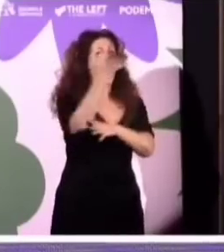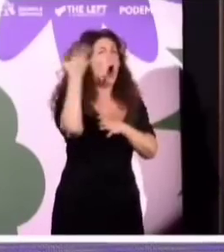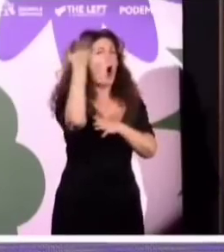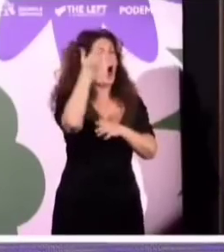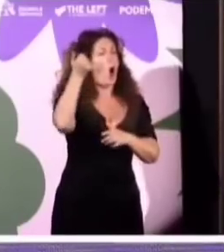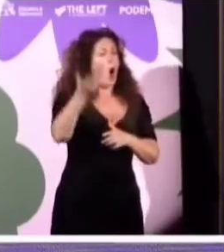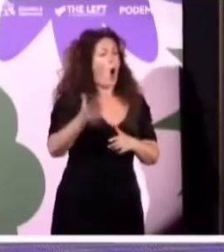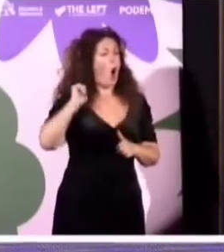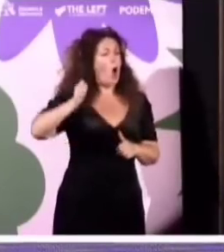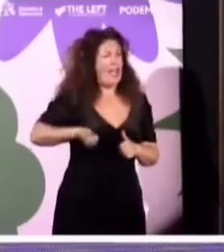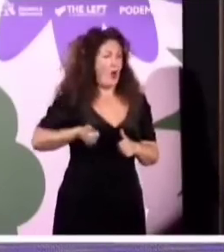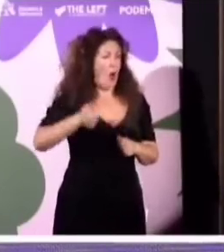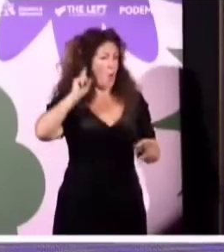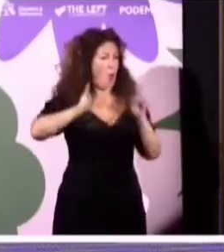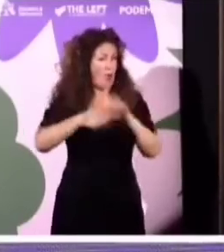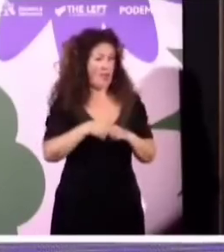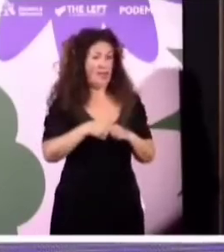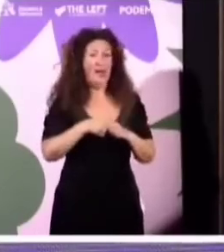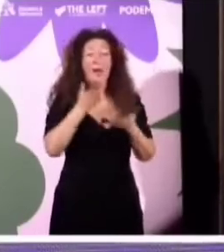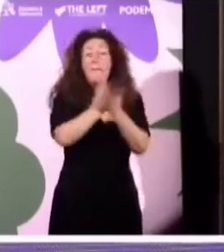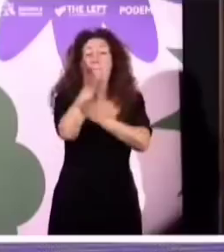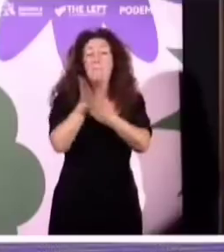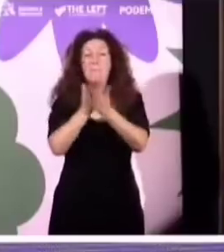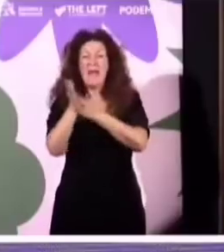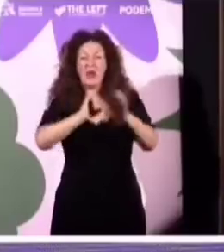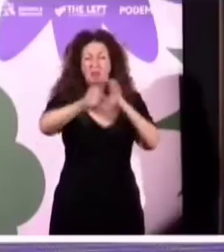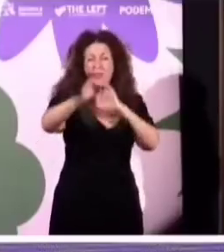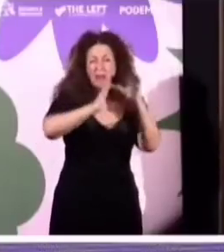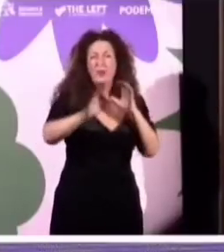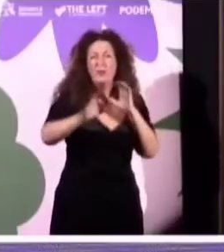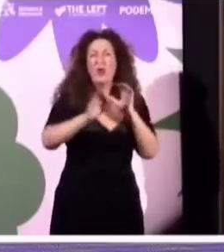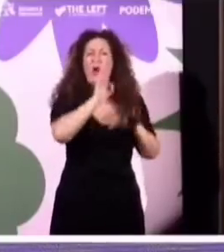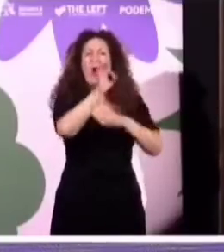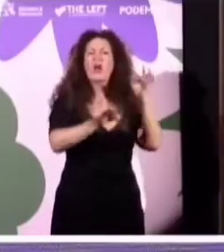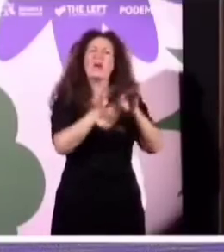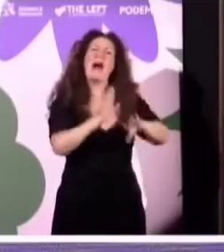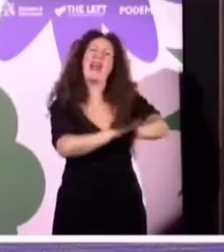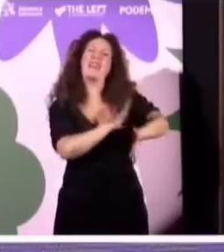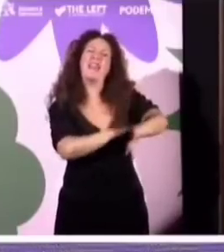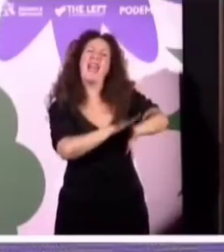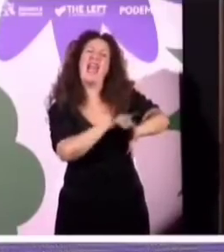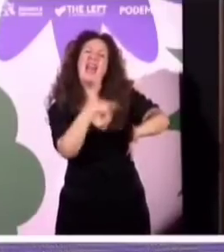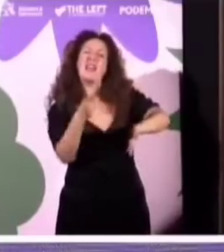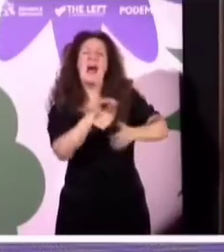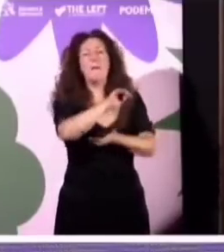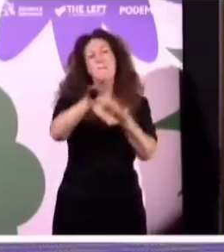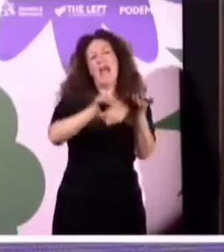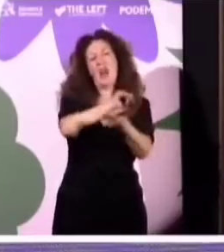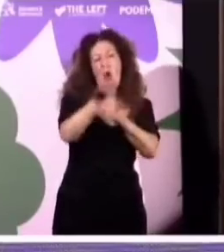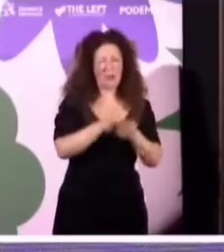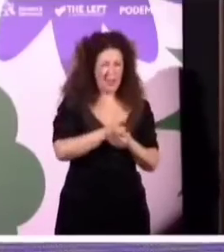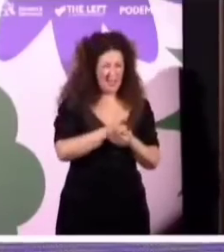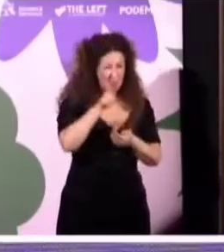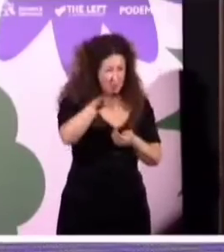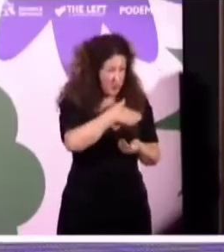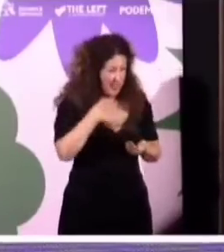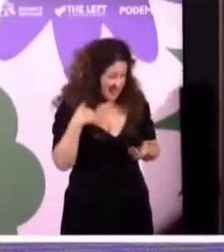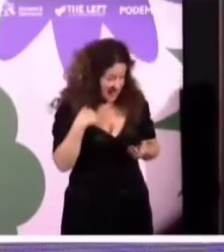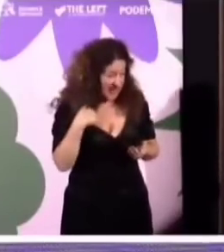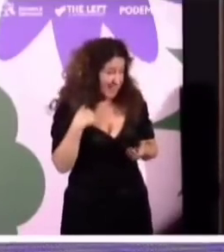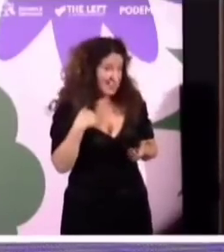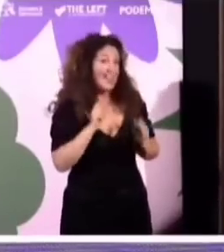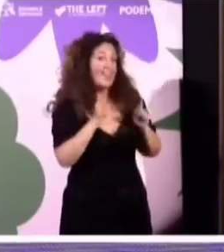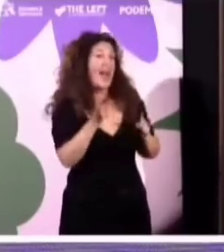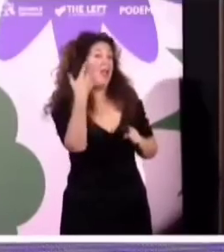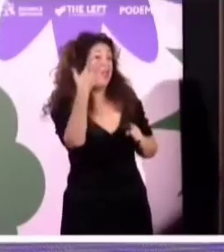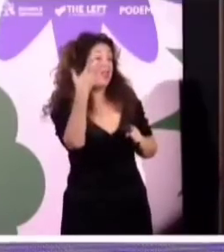Los medios de comunicación estaban organizados en España para que la izquierda les hiciera la pelota. ¿Tú quieres que te saque en